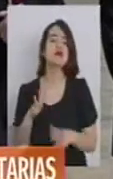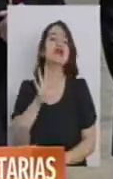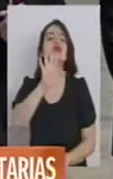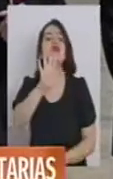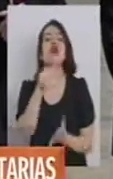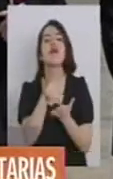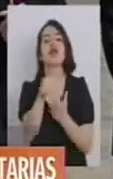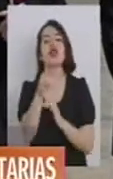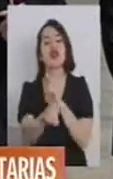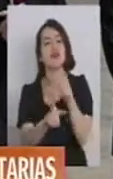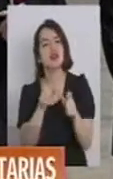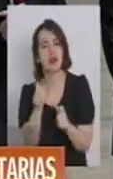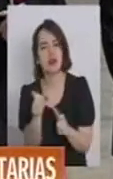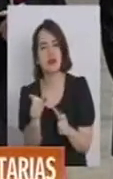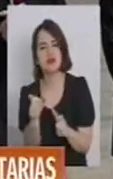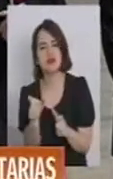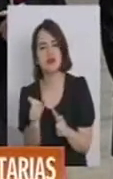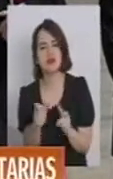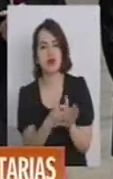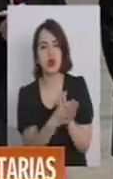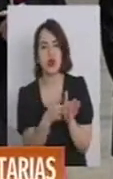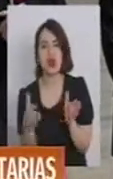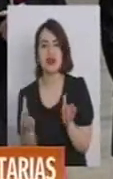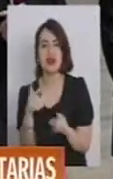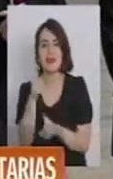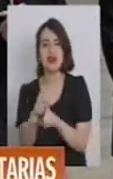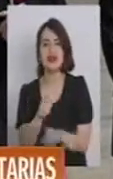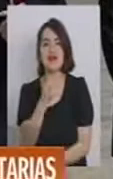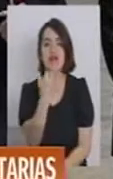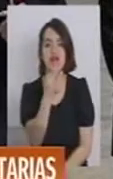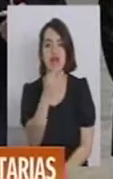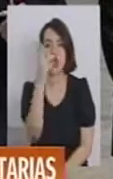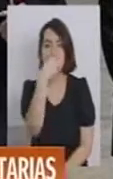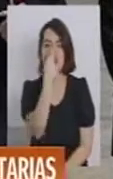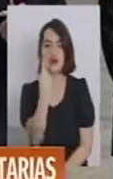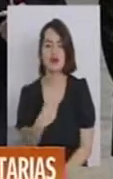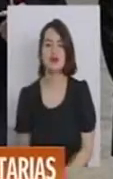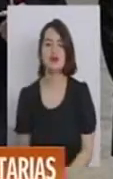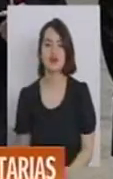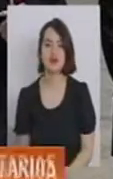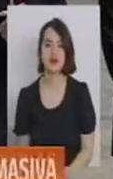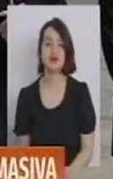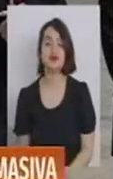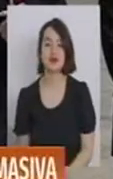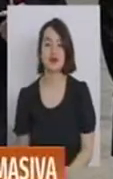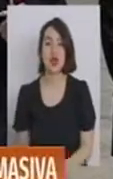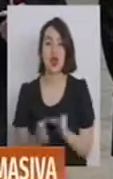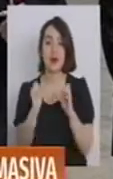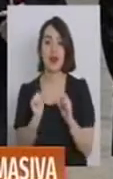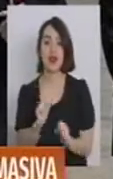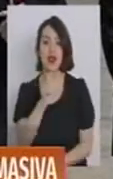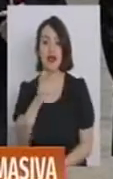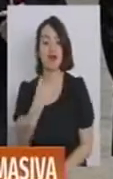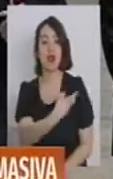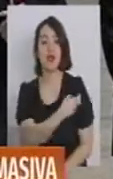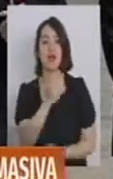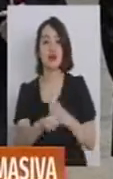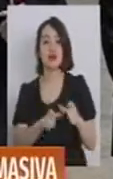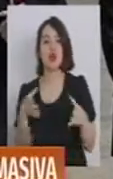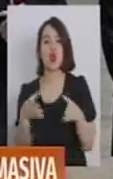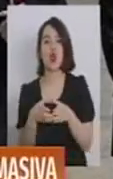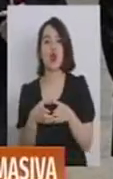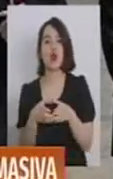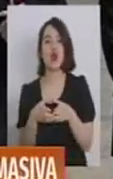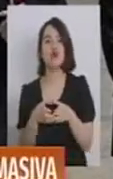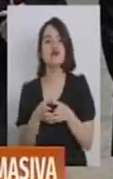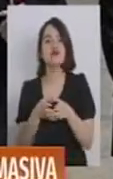5 millones de personas, durante los meses de febrero y marzo. Y poder vacunar a la población objetivo, o al